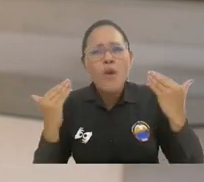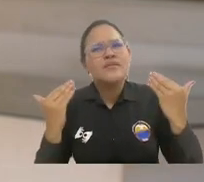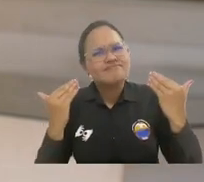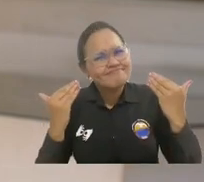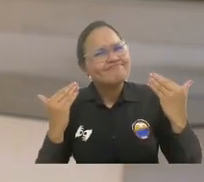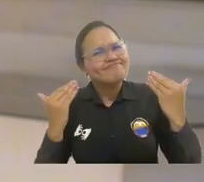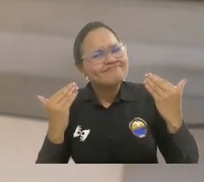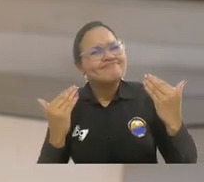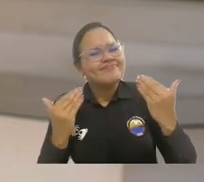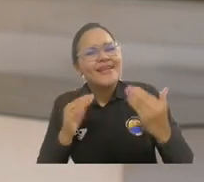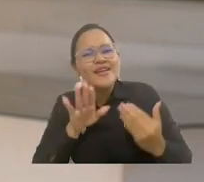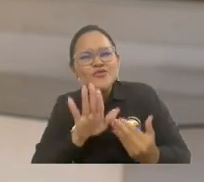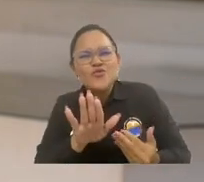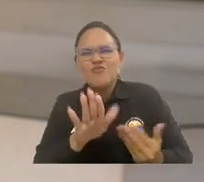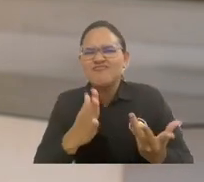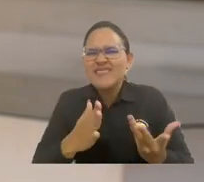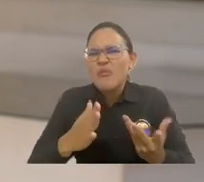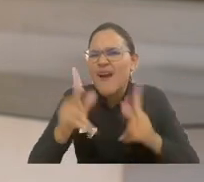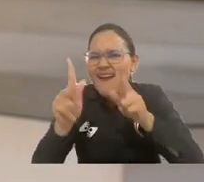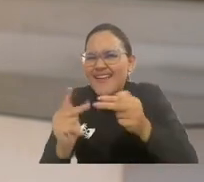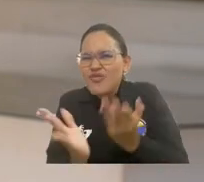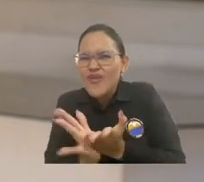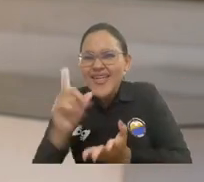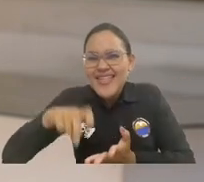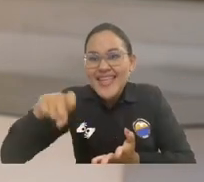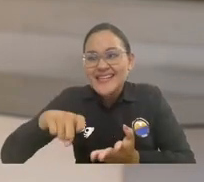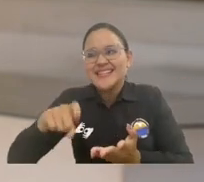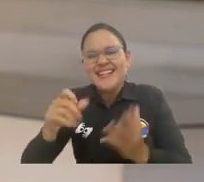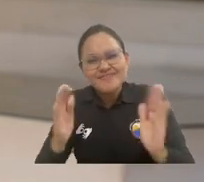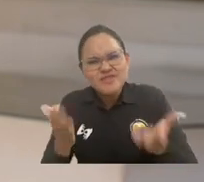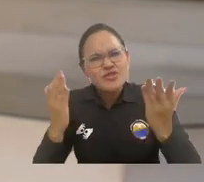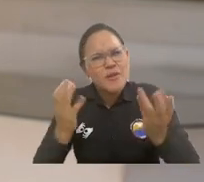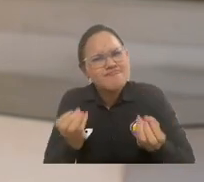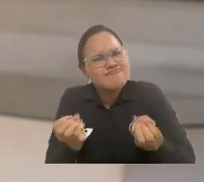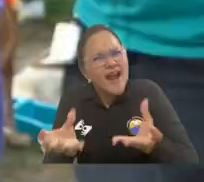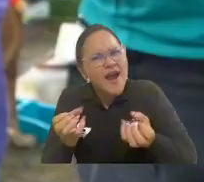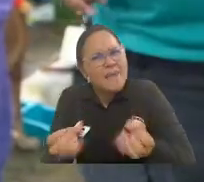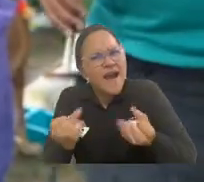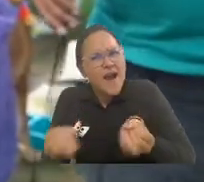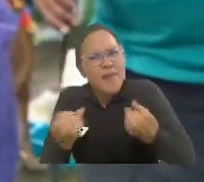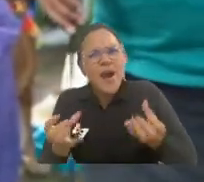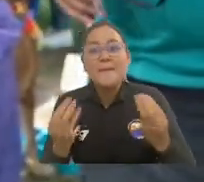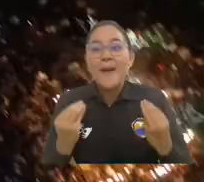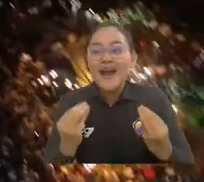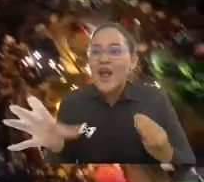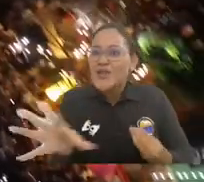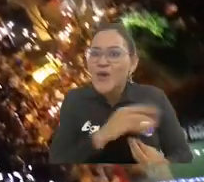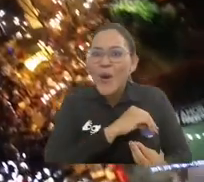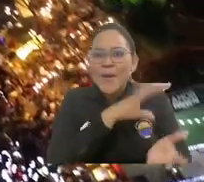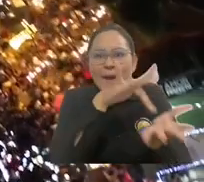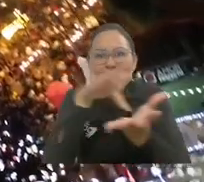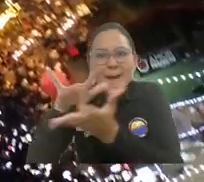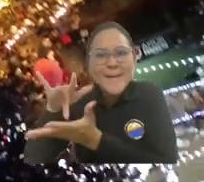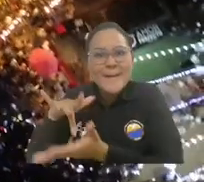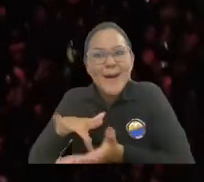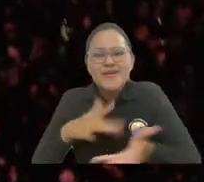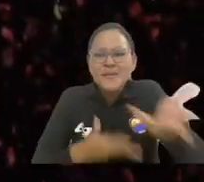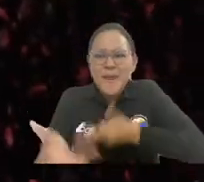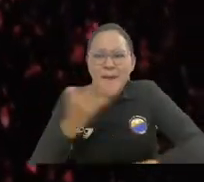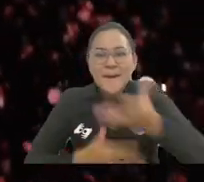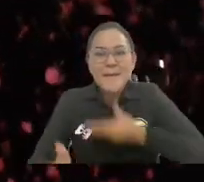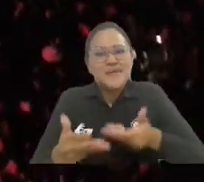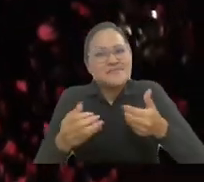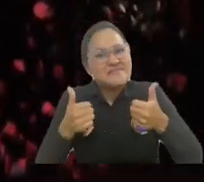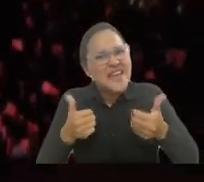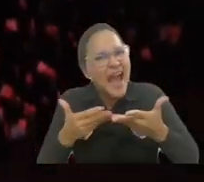quedar en el mismo lugar que se encuentra ahora no no que va a comenzar a avanzar y que de aquí allá quizás tengamos una visión estemos acreditado